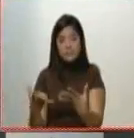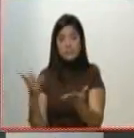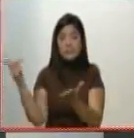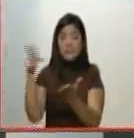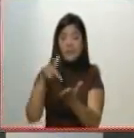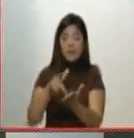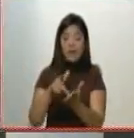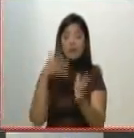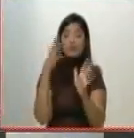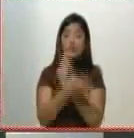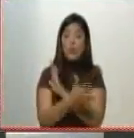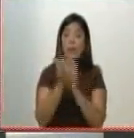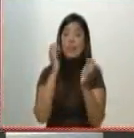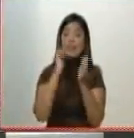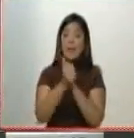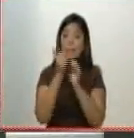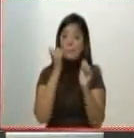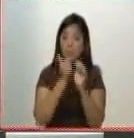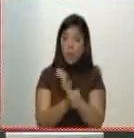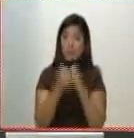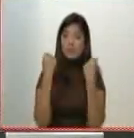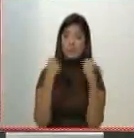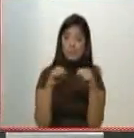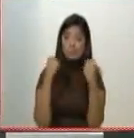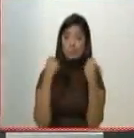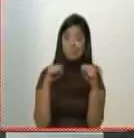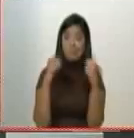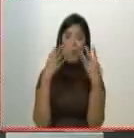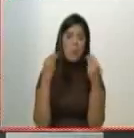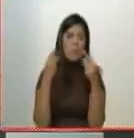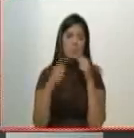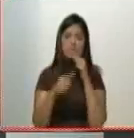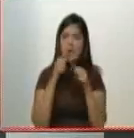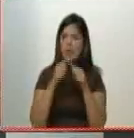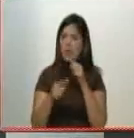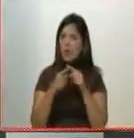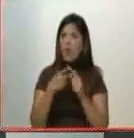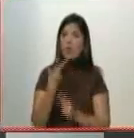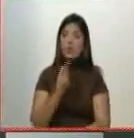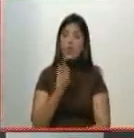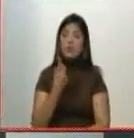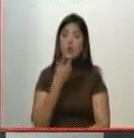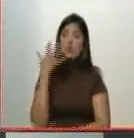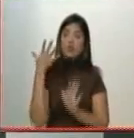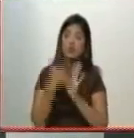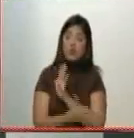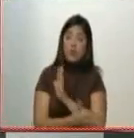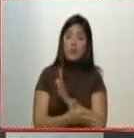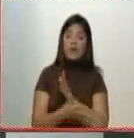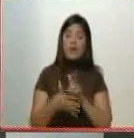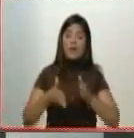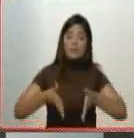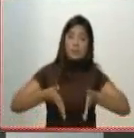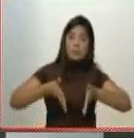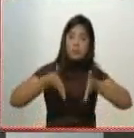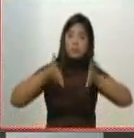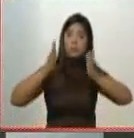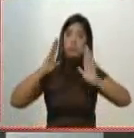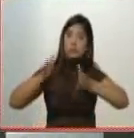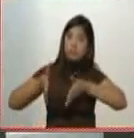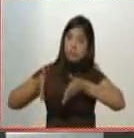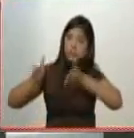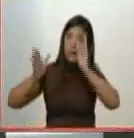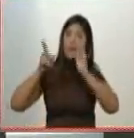al tema deportivo, se han venido ejecutando un sinfín de obras, no solamente las que tienen que ver con el tema de infraestructura, instalaciones, sino también